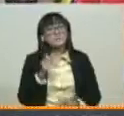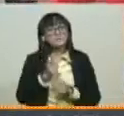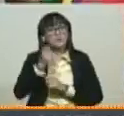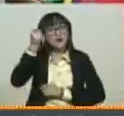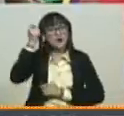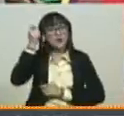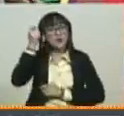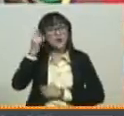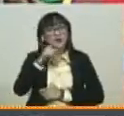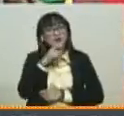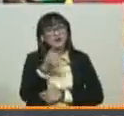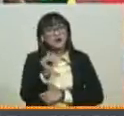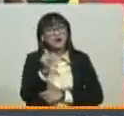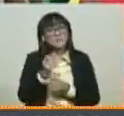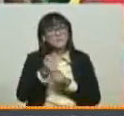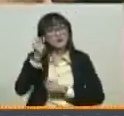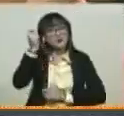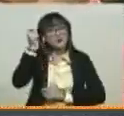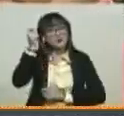sombrilla, paraguas,